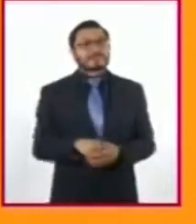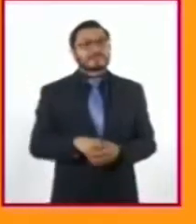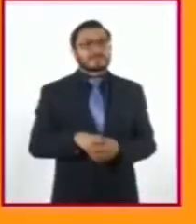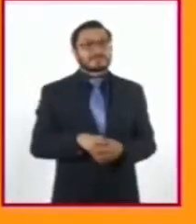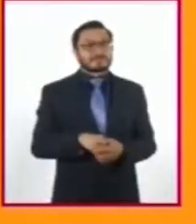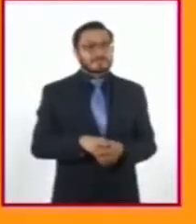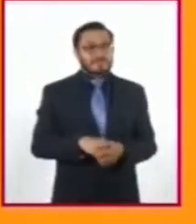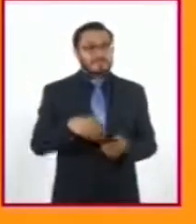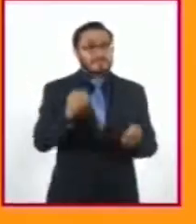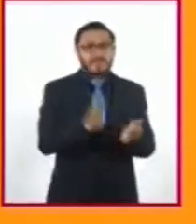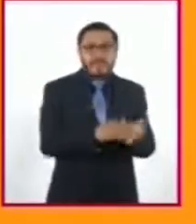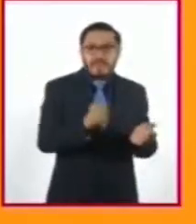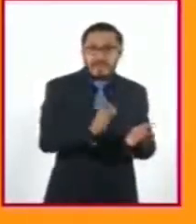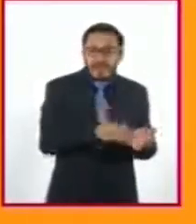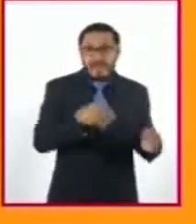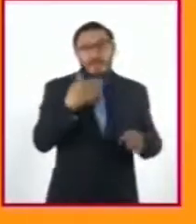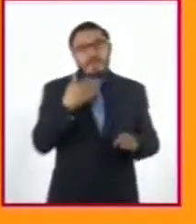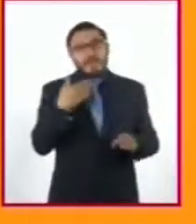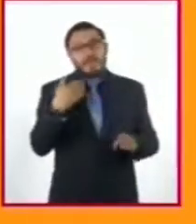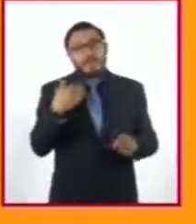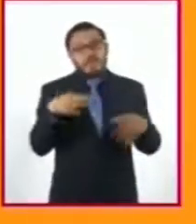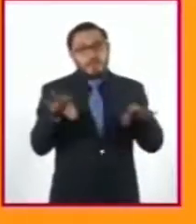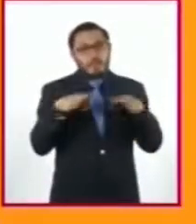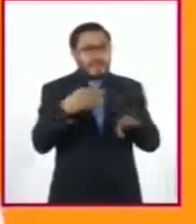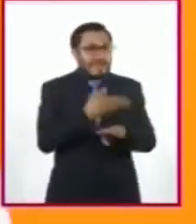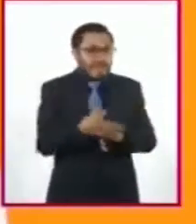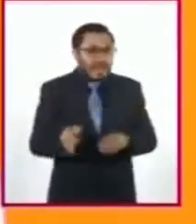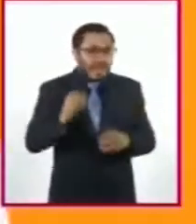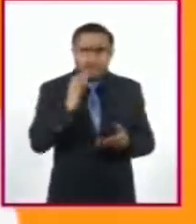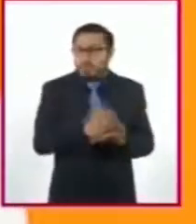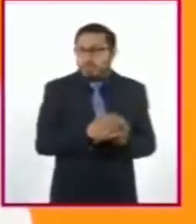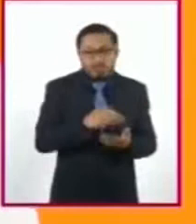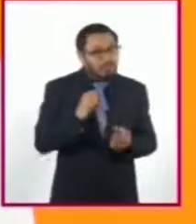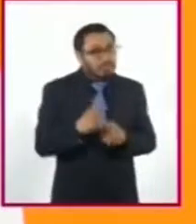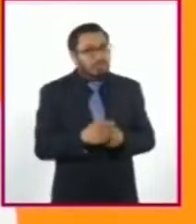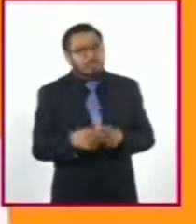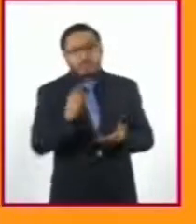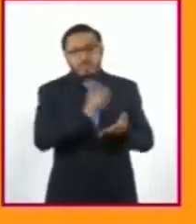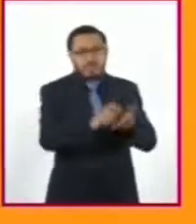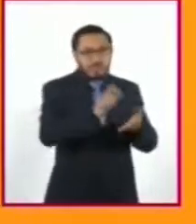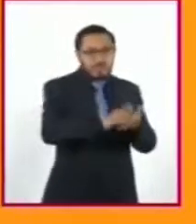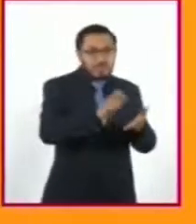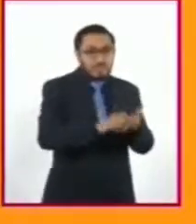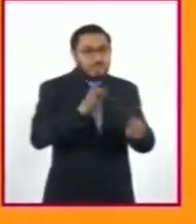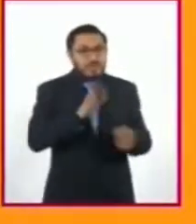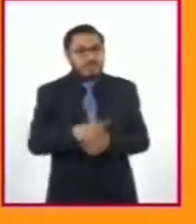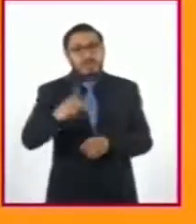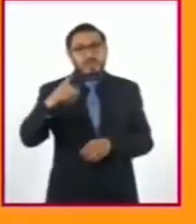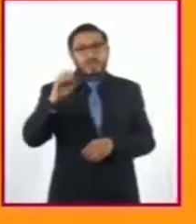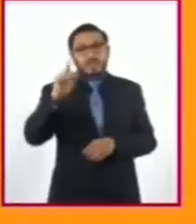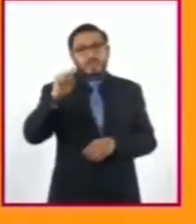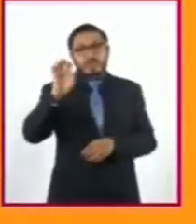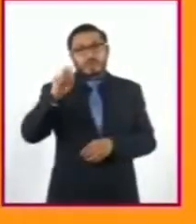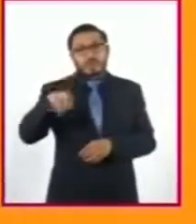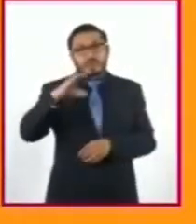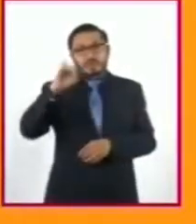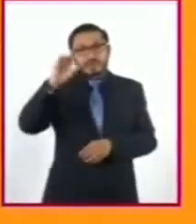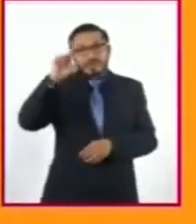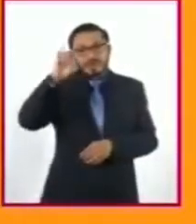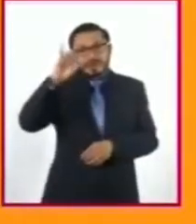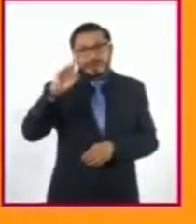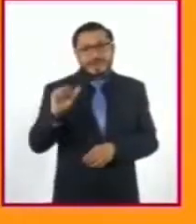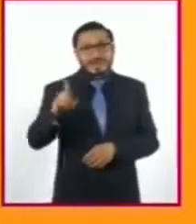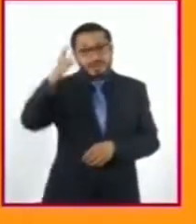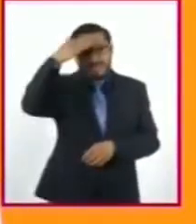una hoja blanca o en su cuaderno, anoten la potencialidad que quieren desarrollar y peguen